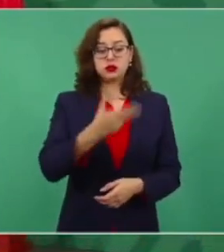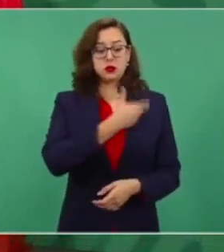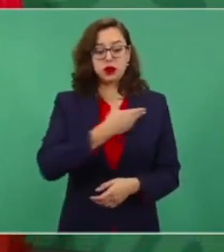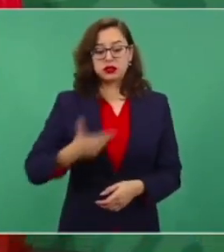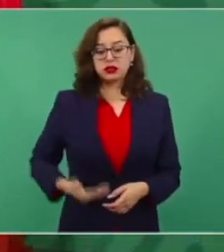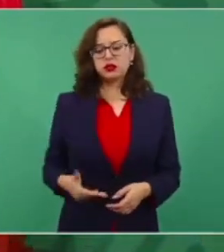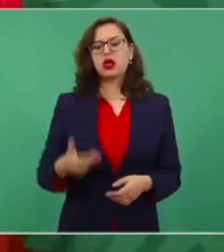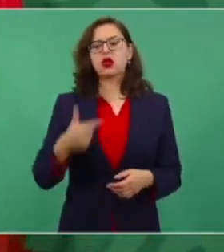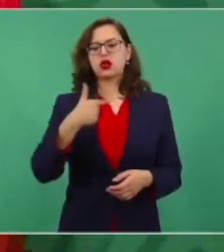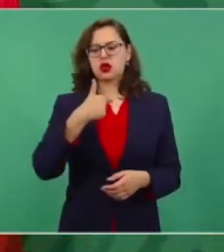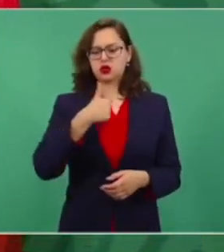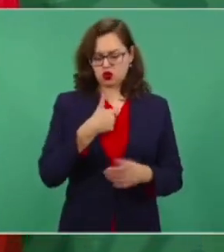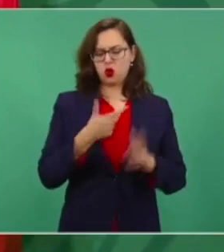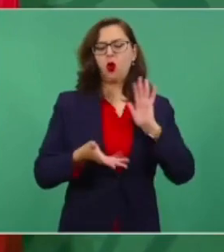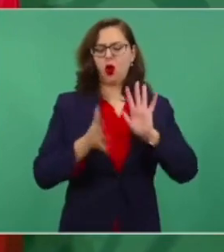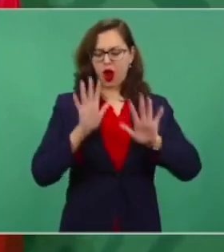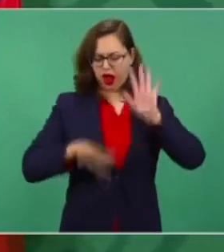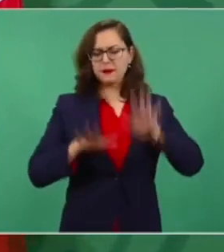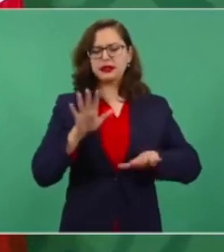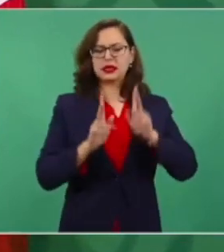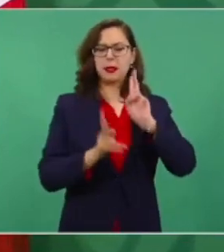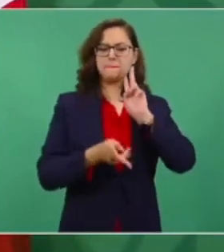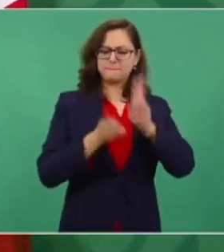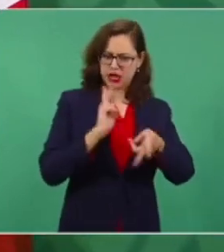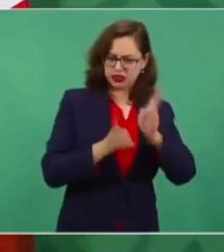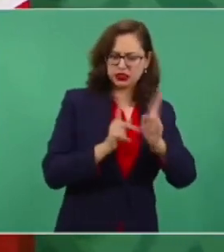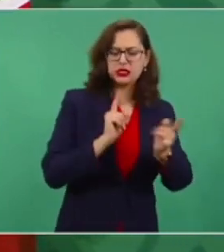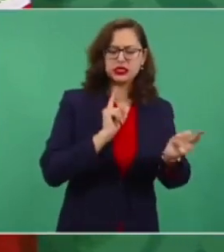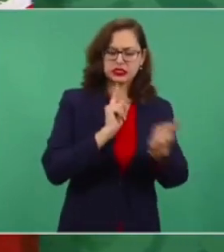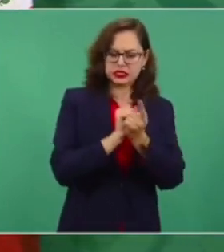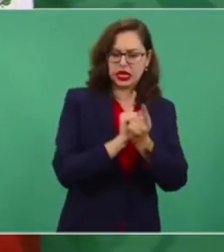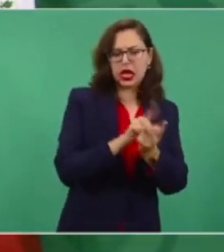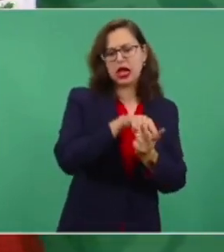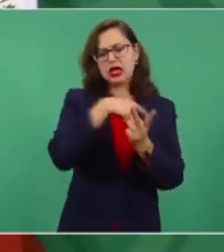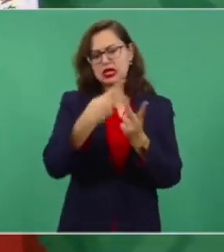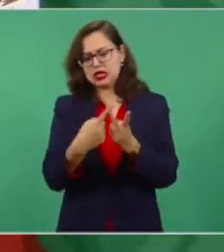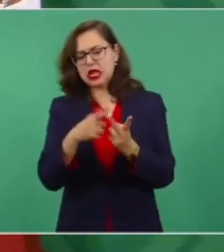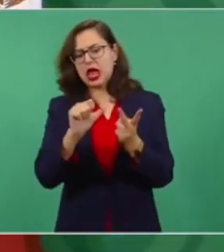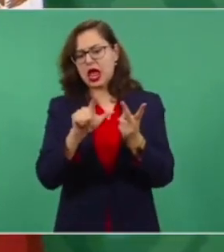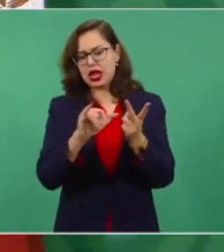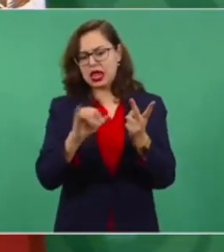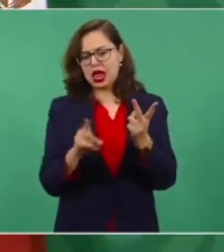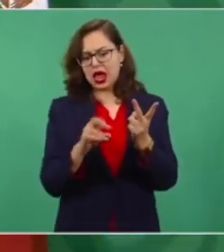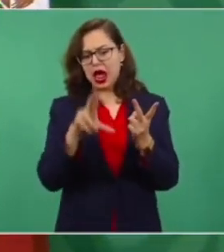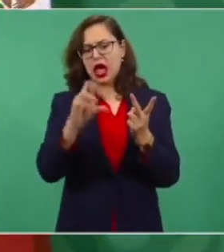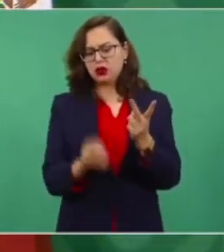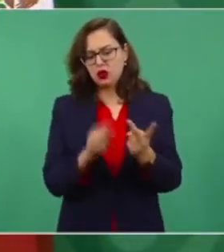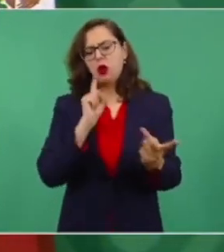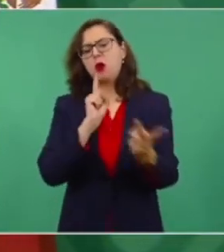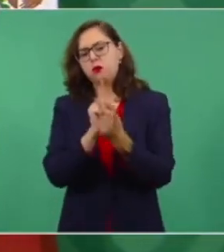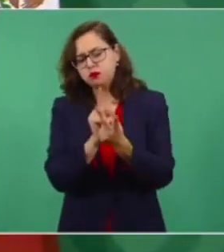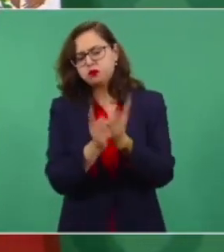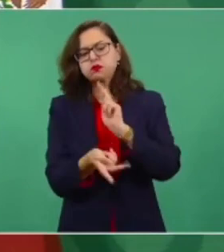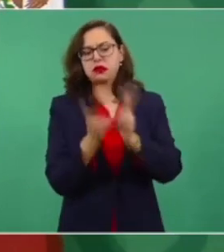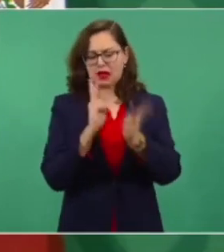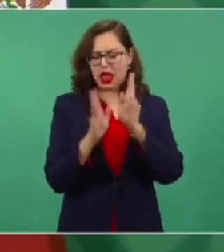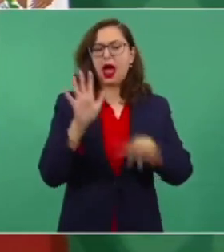Alejandro Gertz Manero, que repito, le tengo confianza, lo considero un hombre recto,